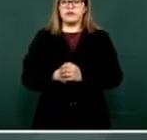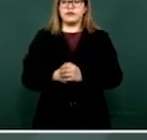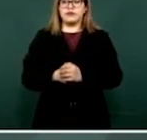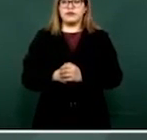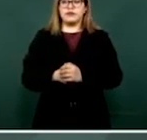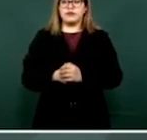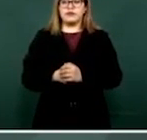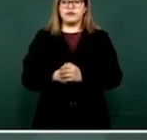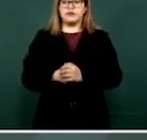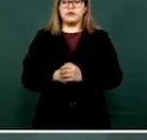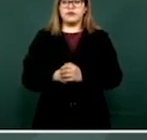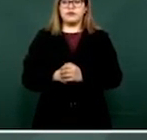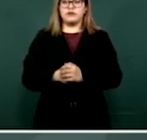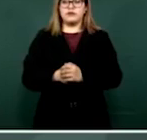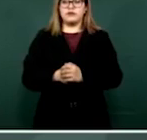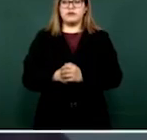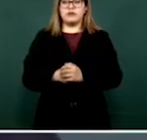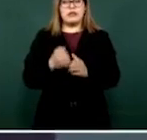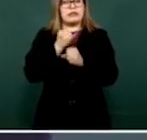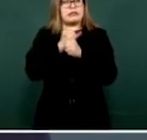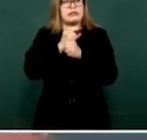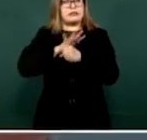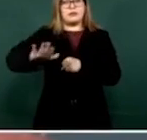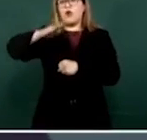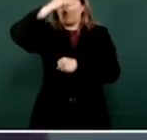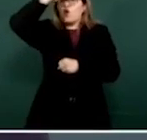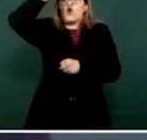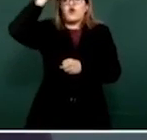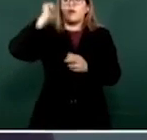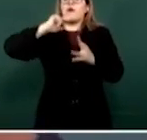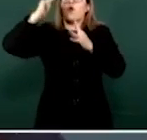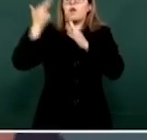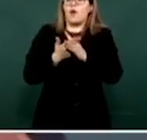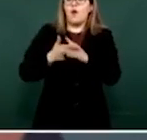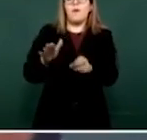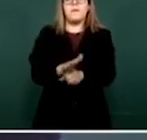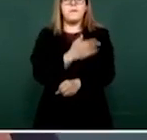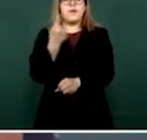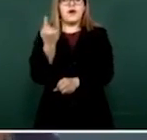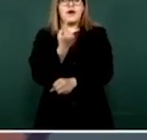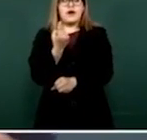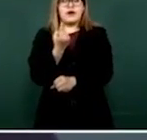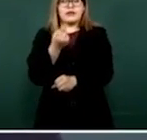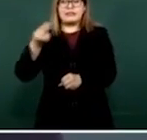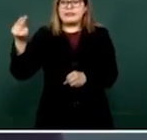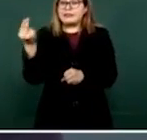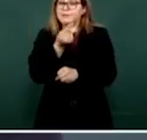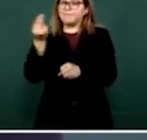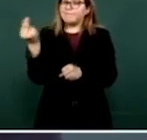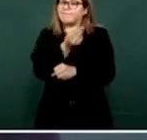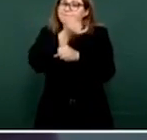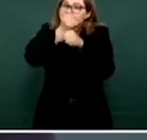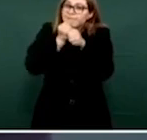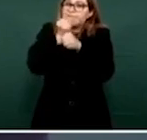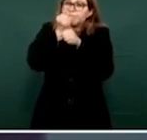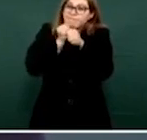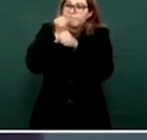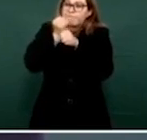no saber de los homicidios porque se tiene que hacer una investigación